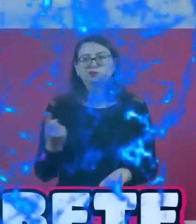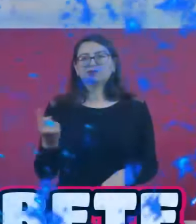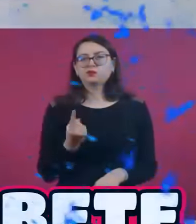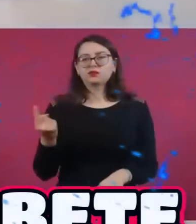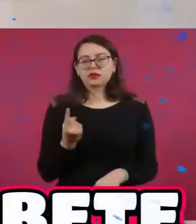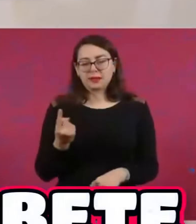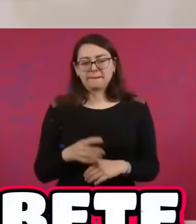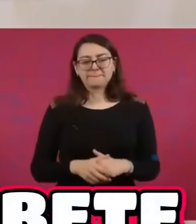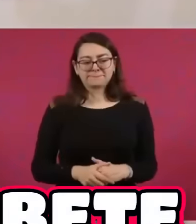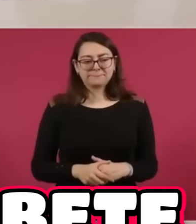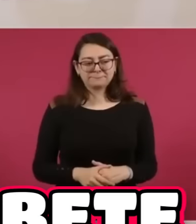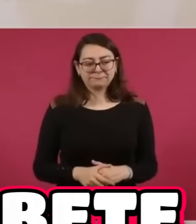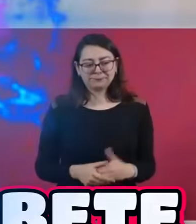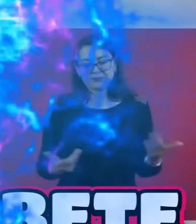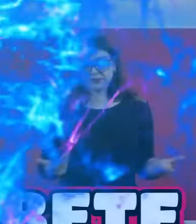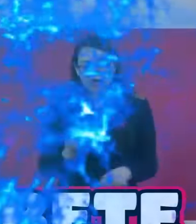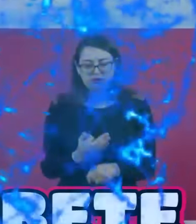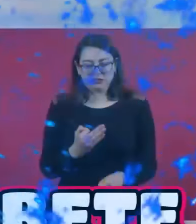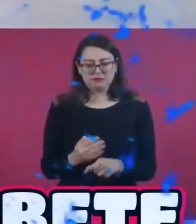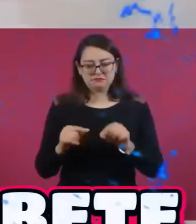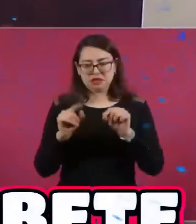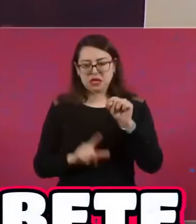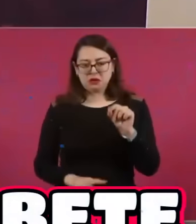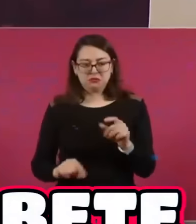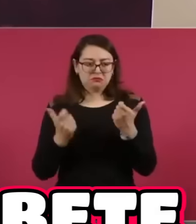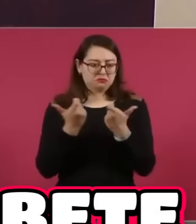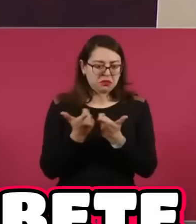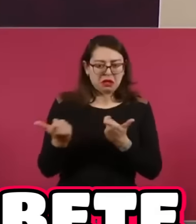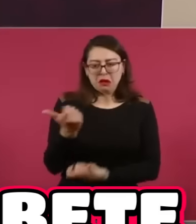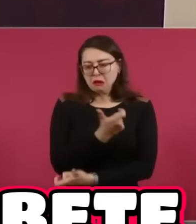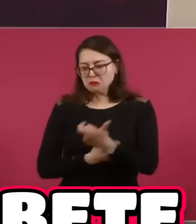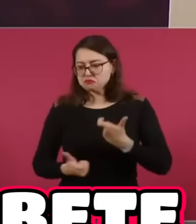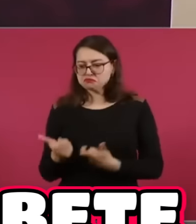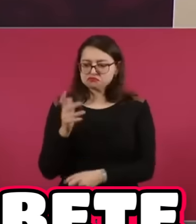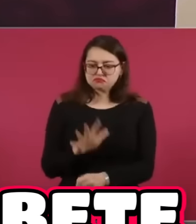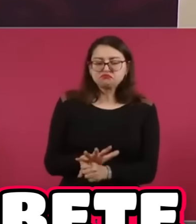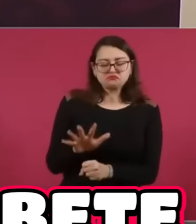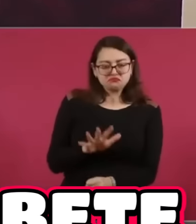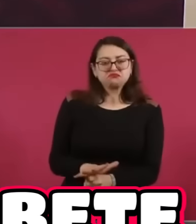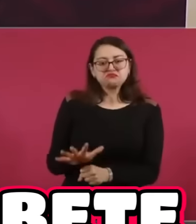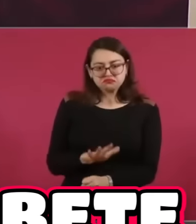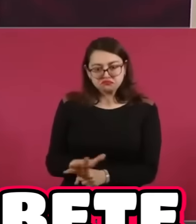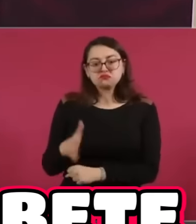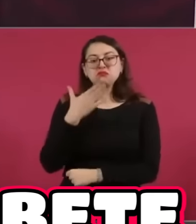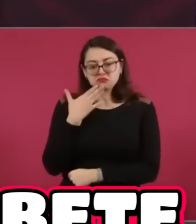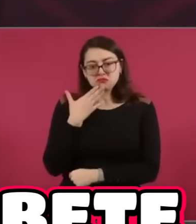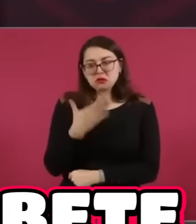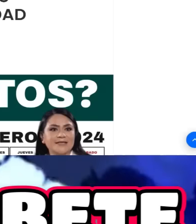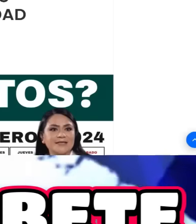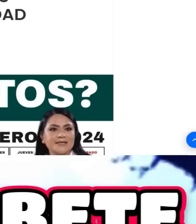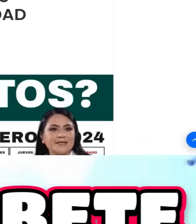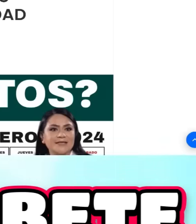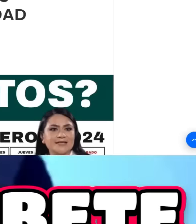Continuando con el tema de los adultos mayores sobre las fechas y nuevos montos que estarán recibiendo en